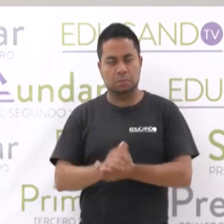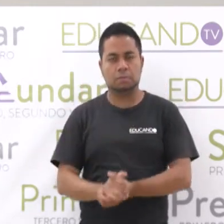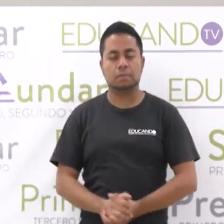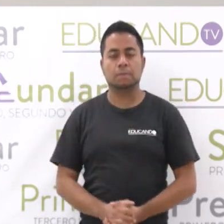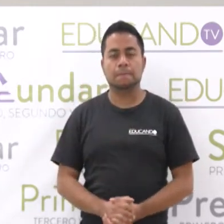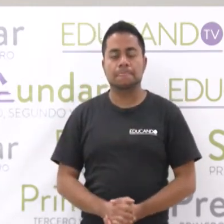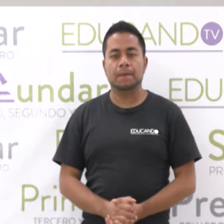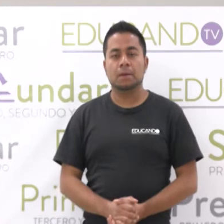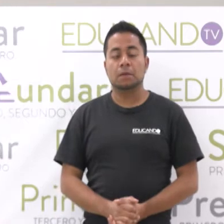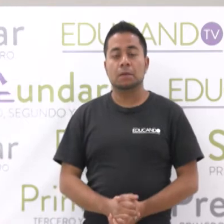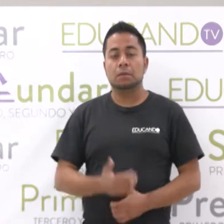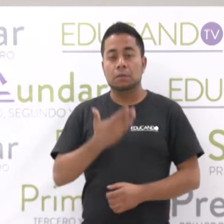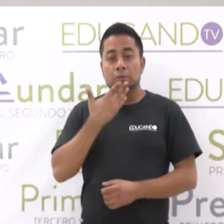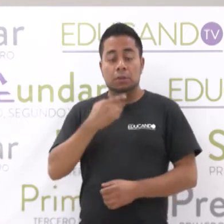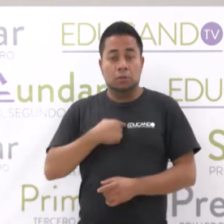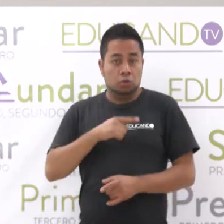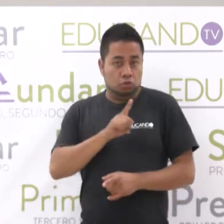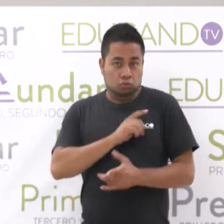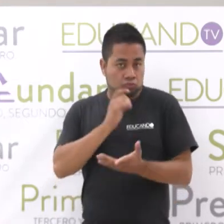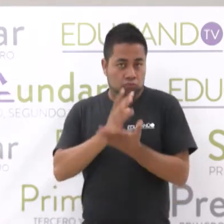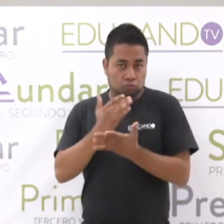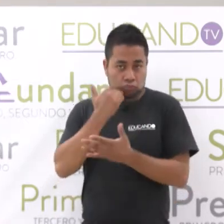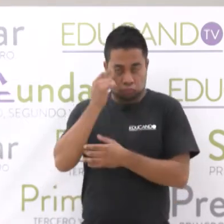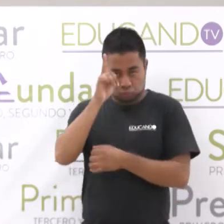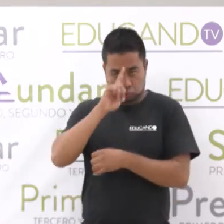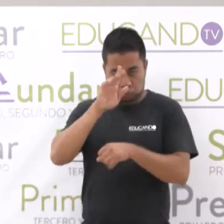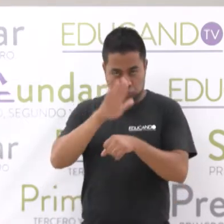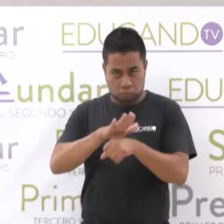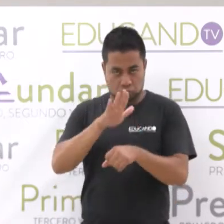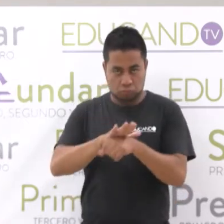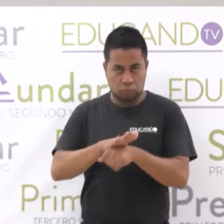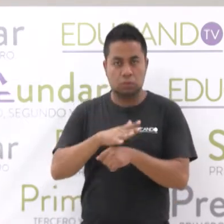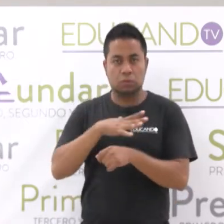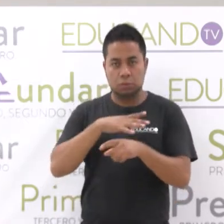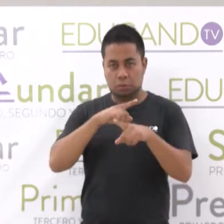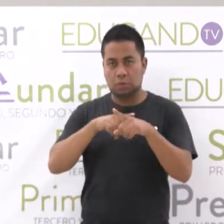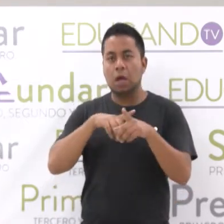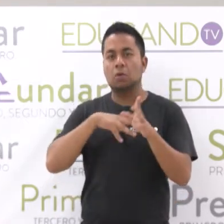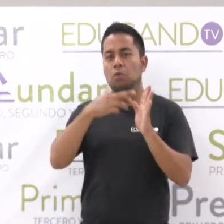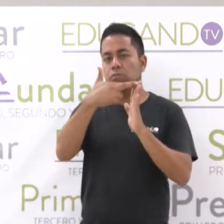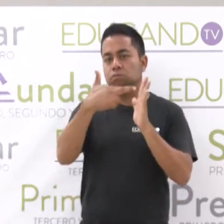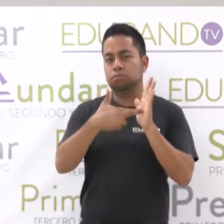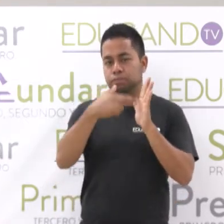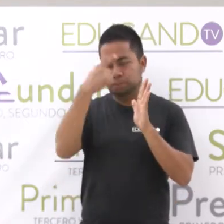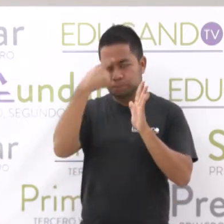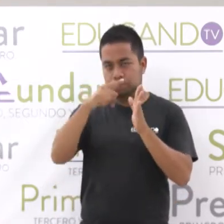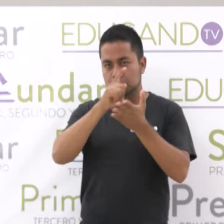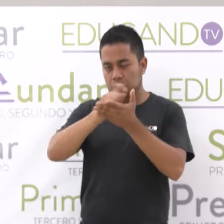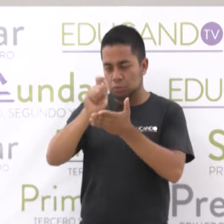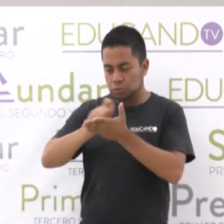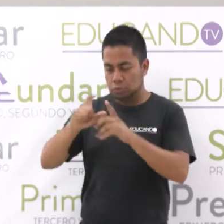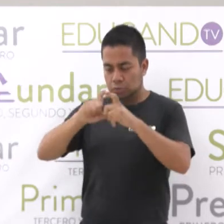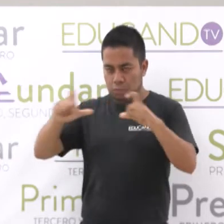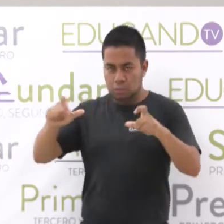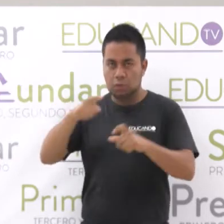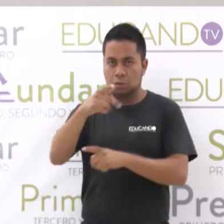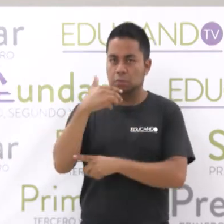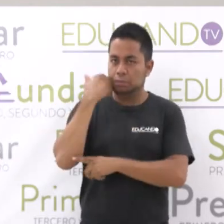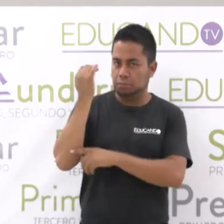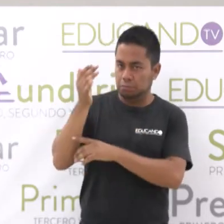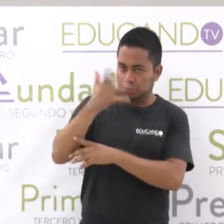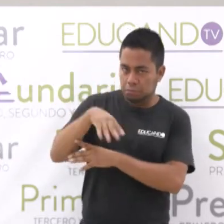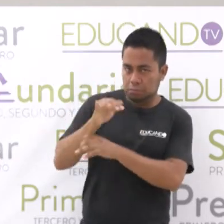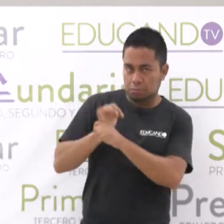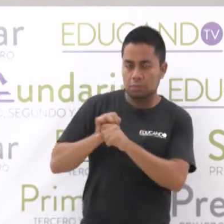Bien, solo les quiero hacer una recomendación. Hay lineamientos para hacer estas fichas. Si ustedes quieren pueden